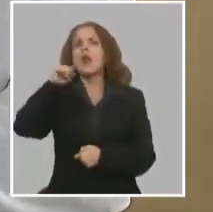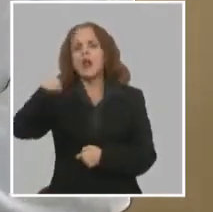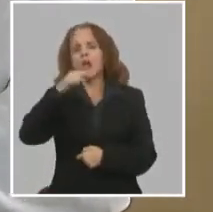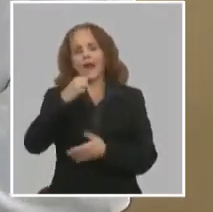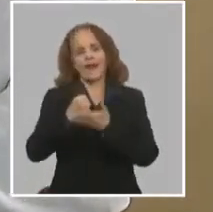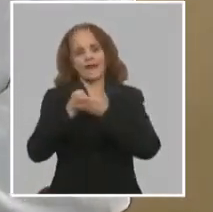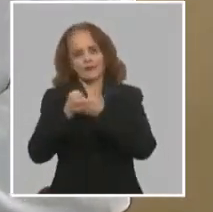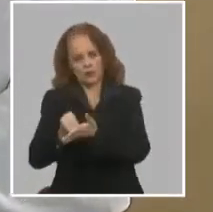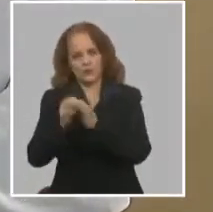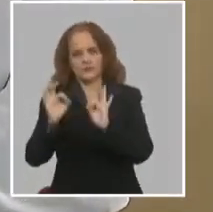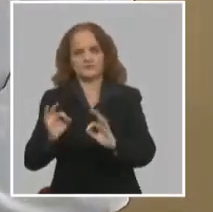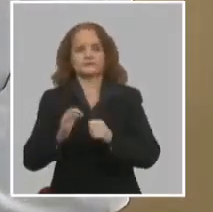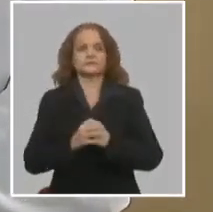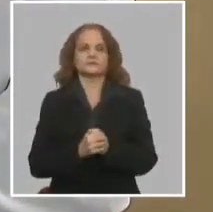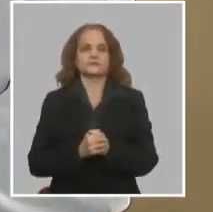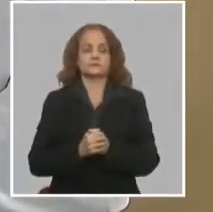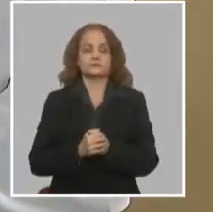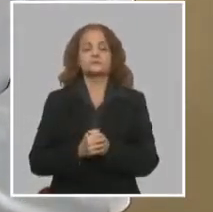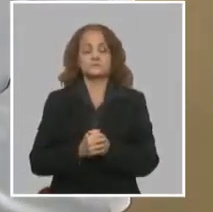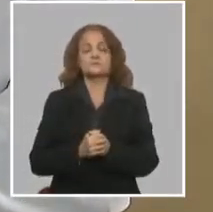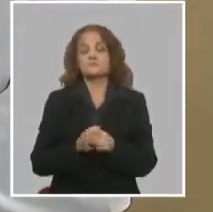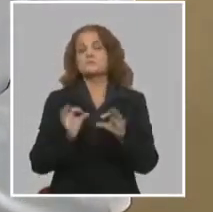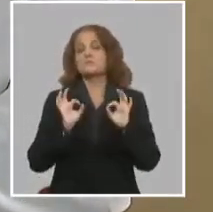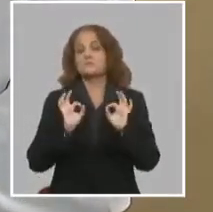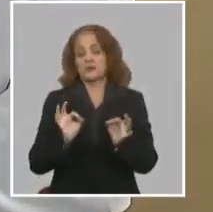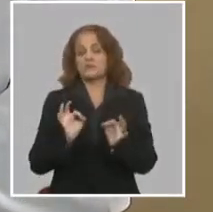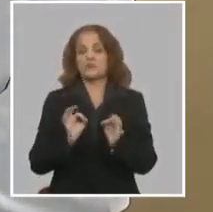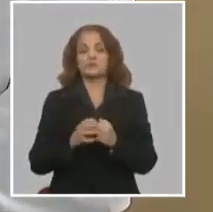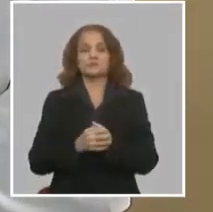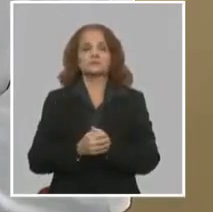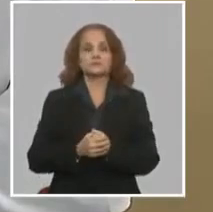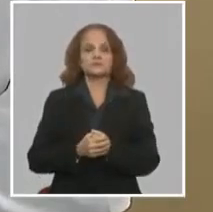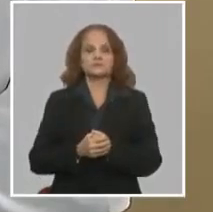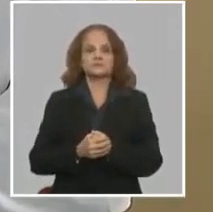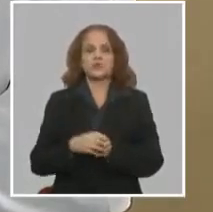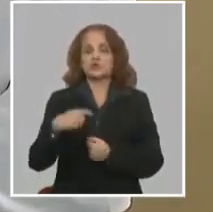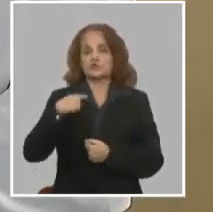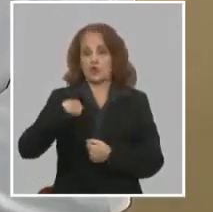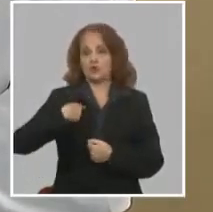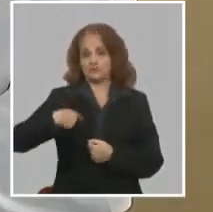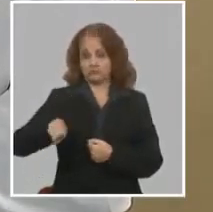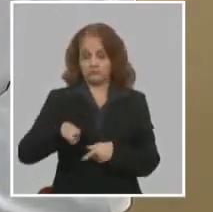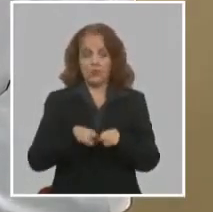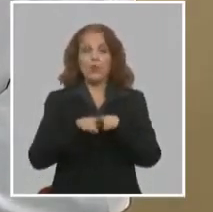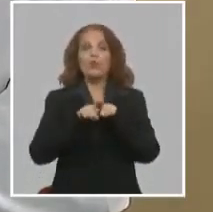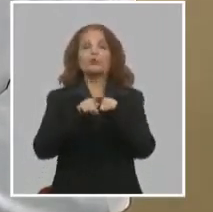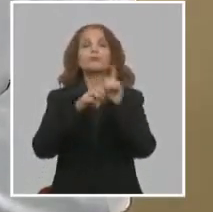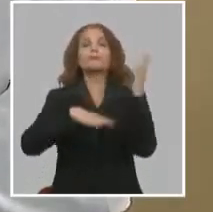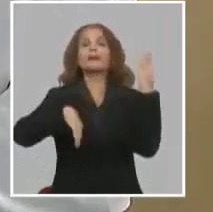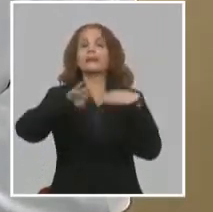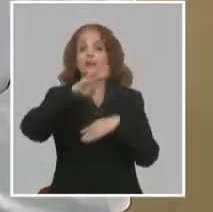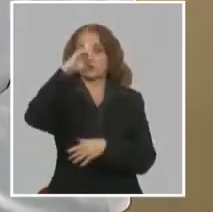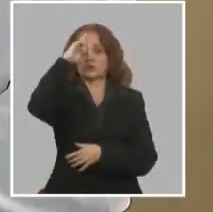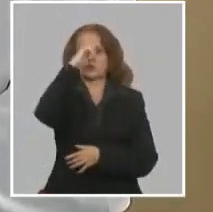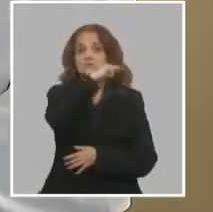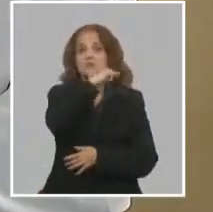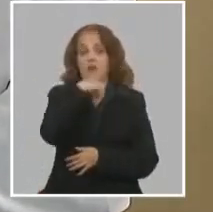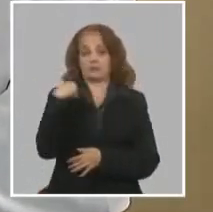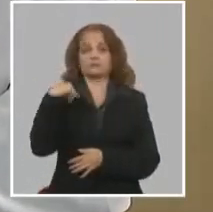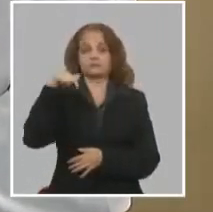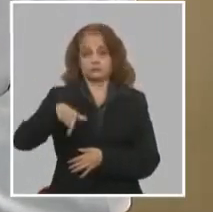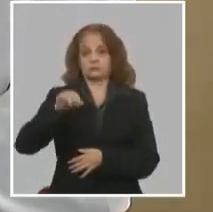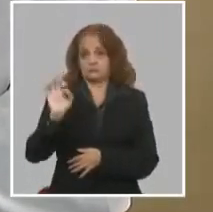tan así que tuve el honor de acompañar al ministro de Salud Pública, en aquel momento,